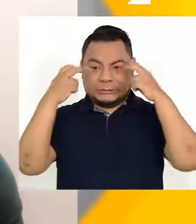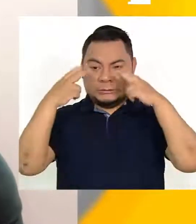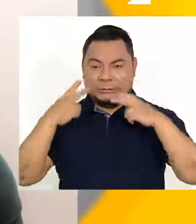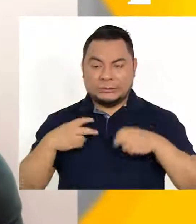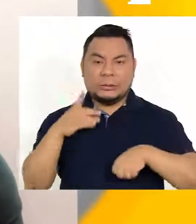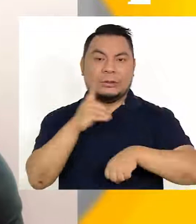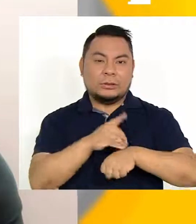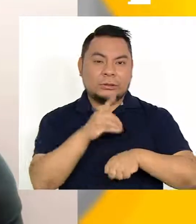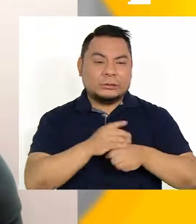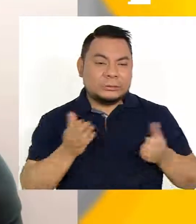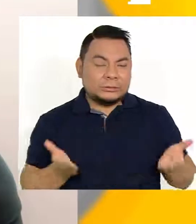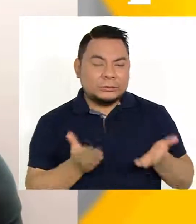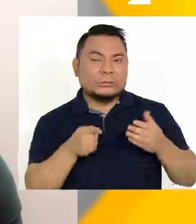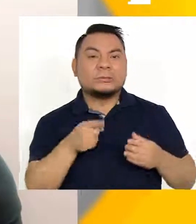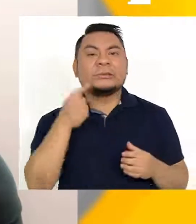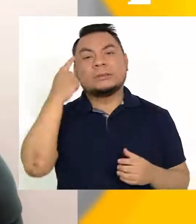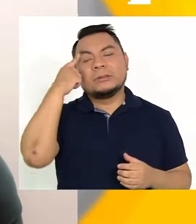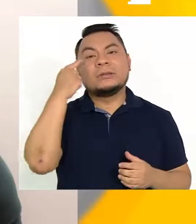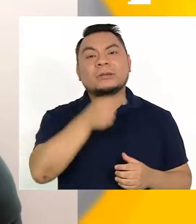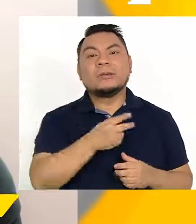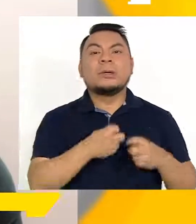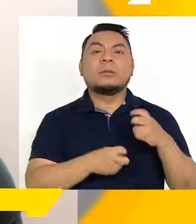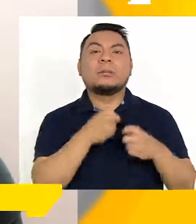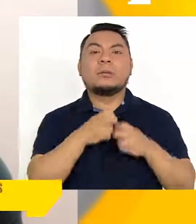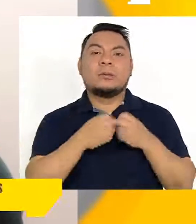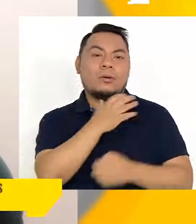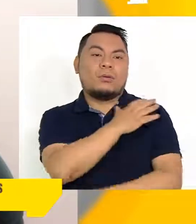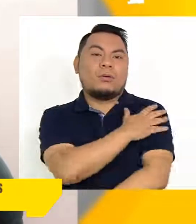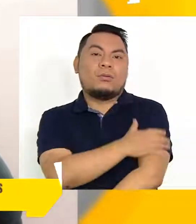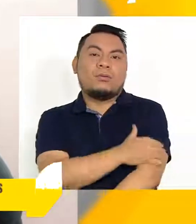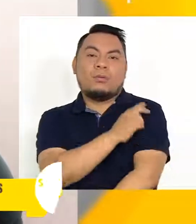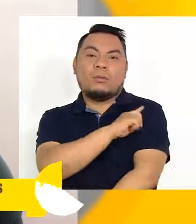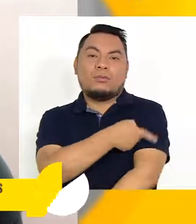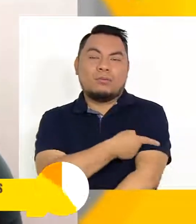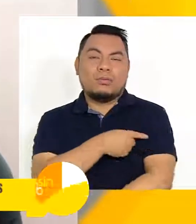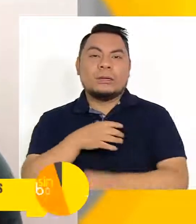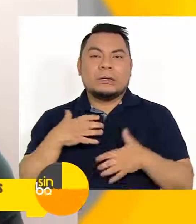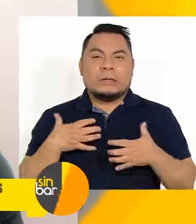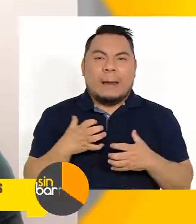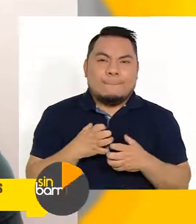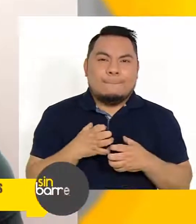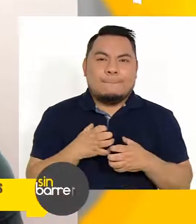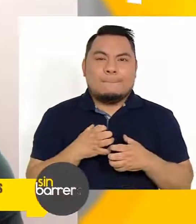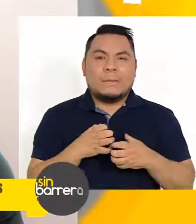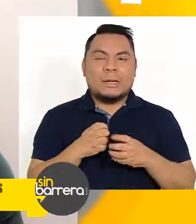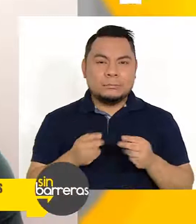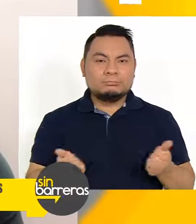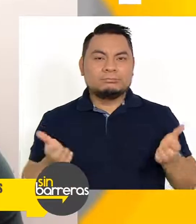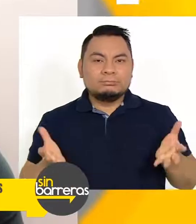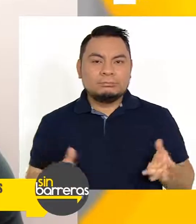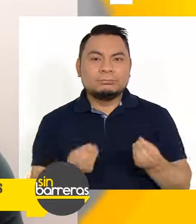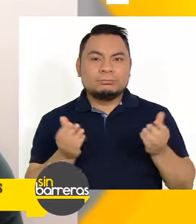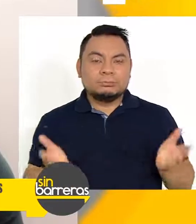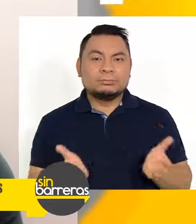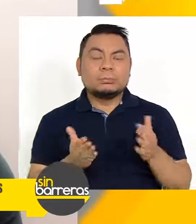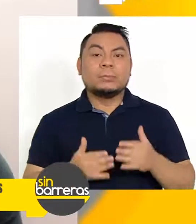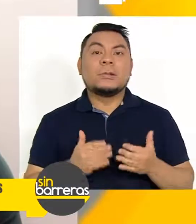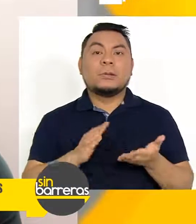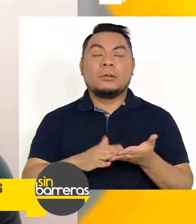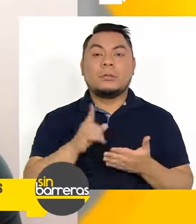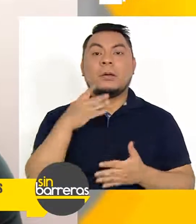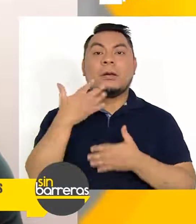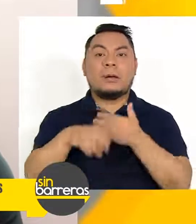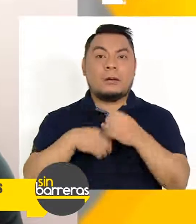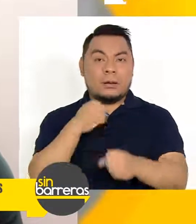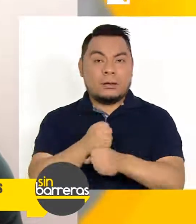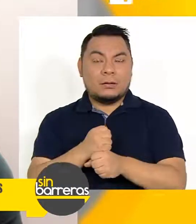terapias porque sufría un problema de rigidez muscular. Pero al año lo llevo a una